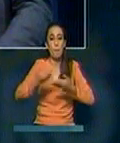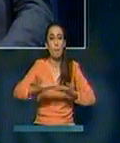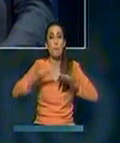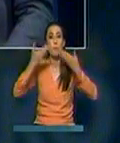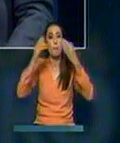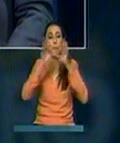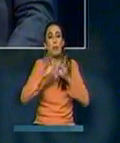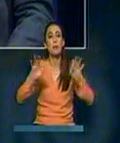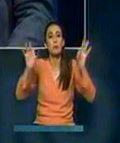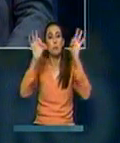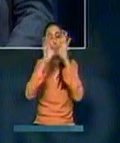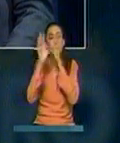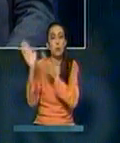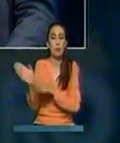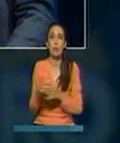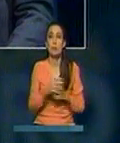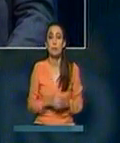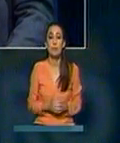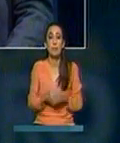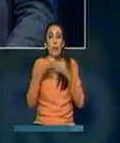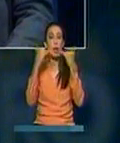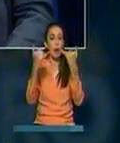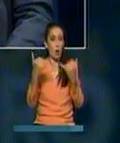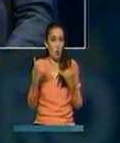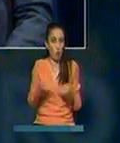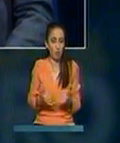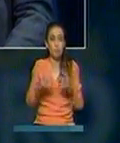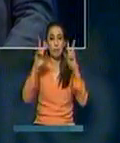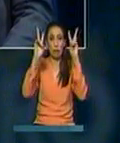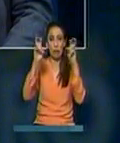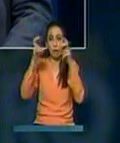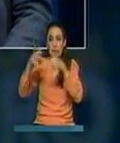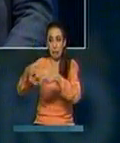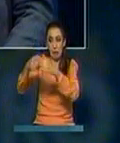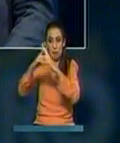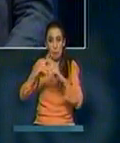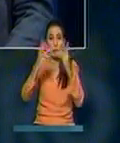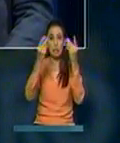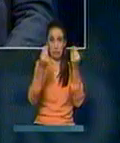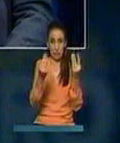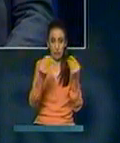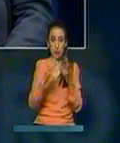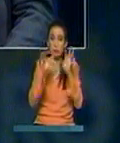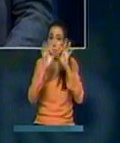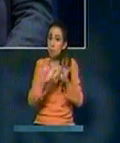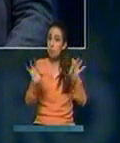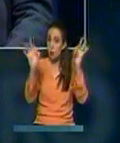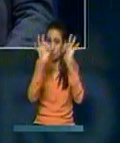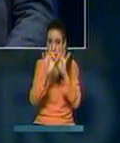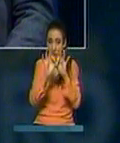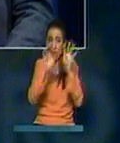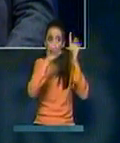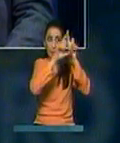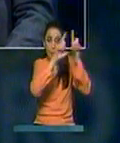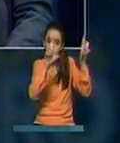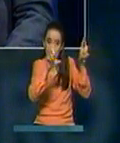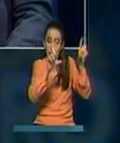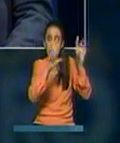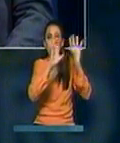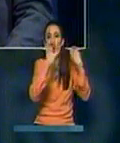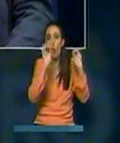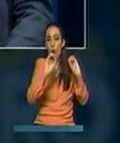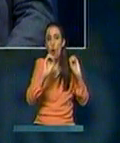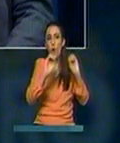al turismo del Ecuador. Ahora bien, en temas de créditos que usted ha mencionado, es fundamental. Ninguna empresa, ningún